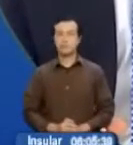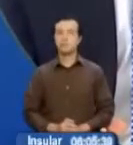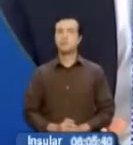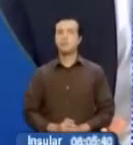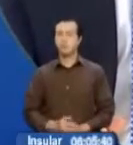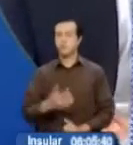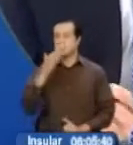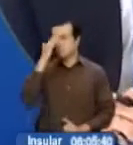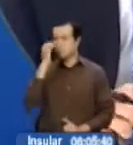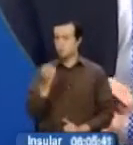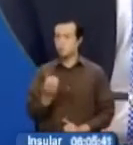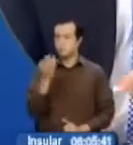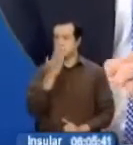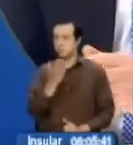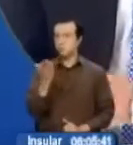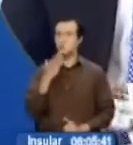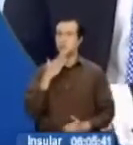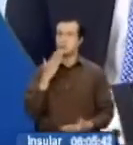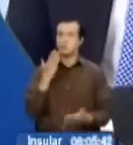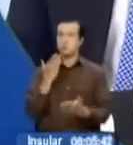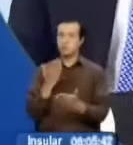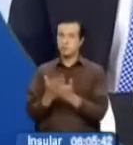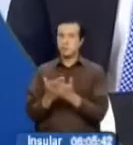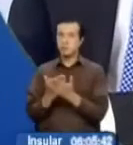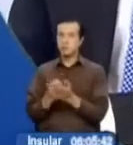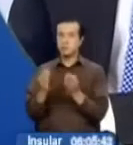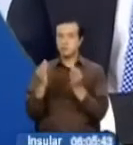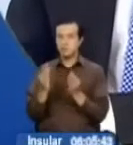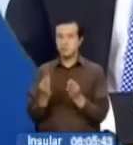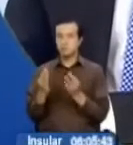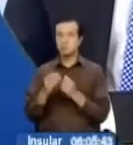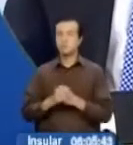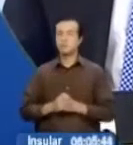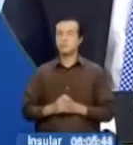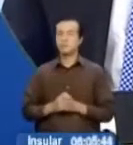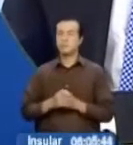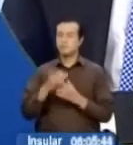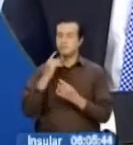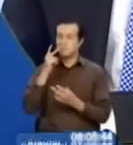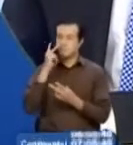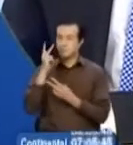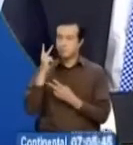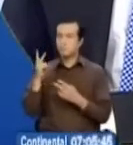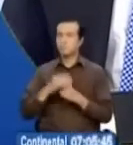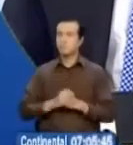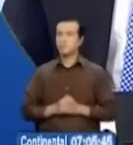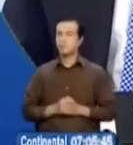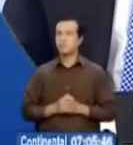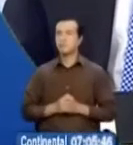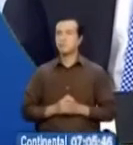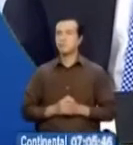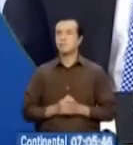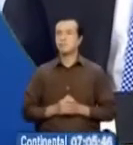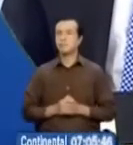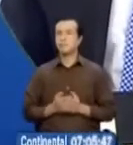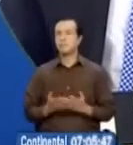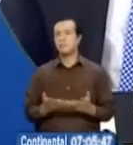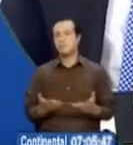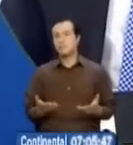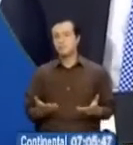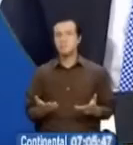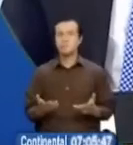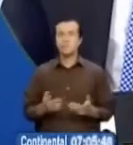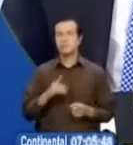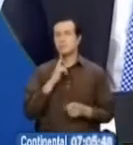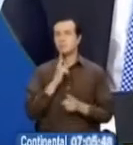Carlos, buenos días una vez más. Muchísimas gracias por la oportunidad. Gusto de verte igualmente. Bueno, definitivamente